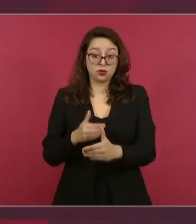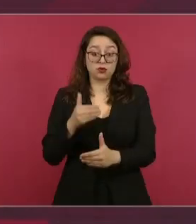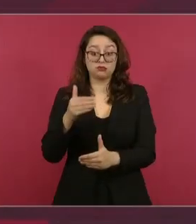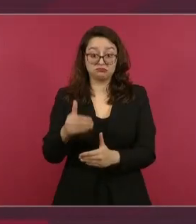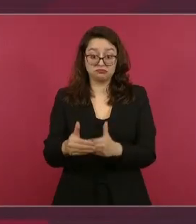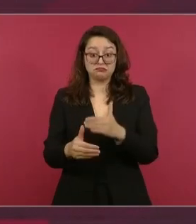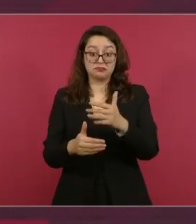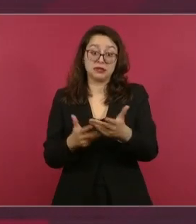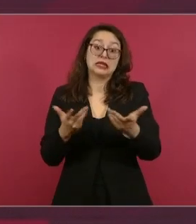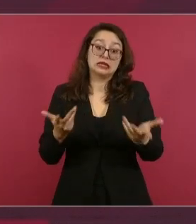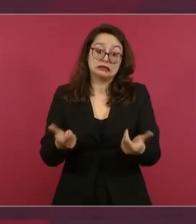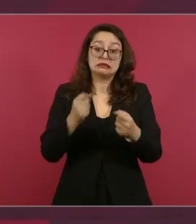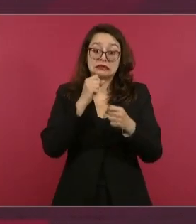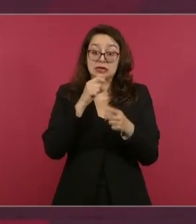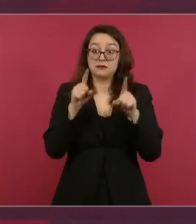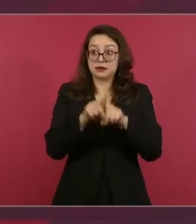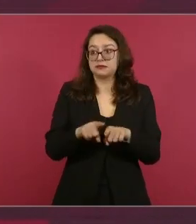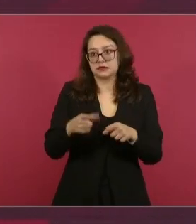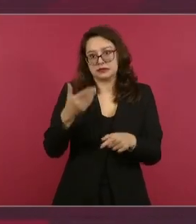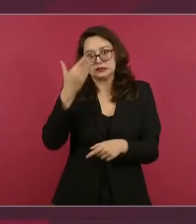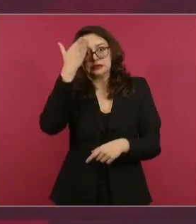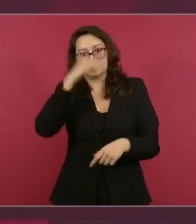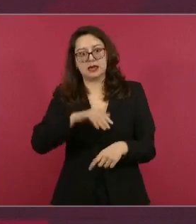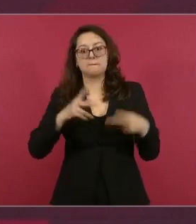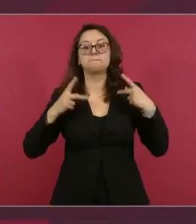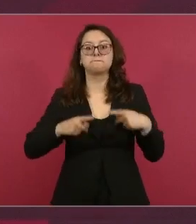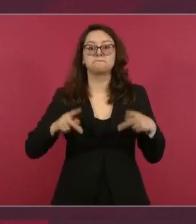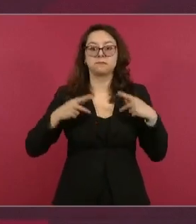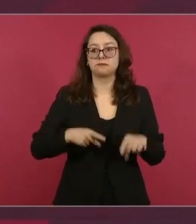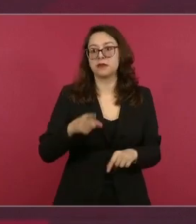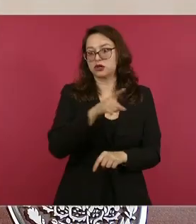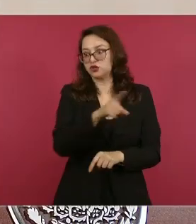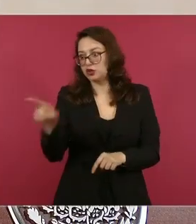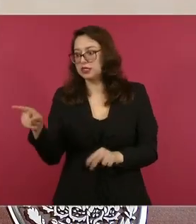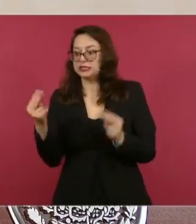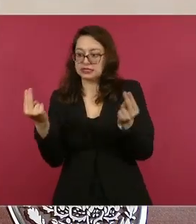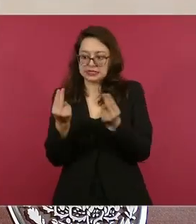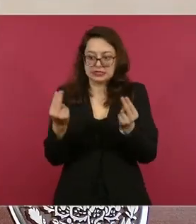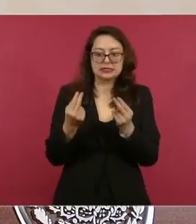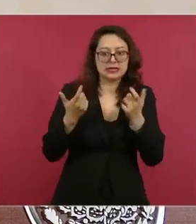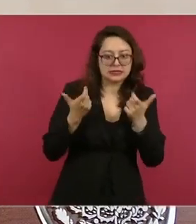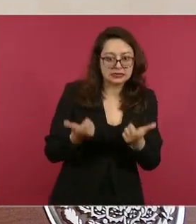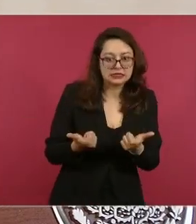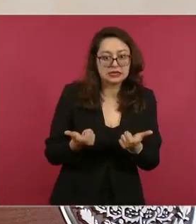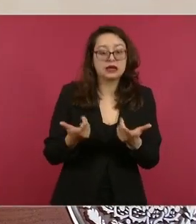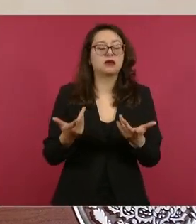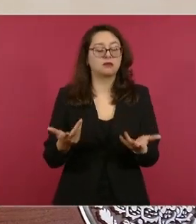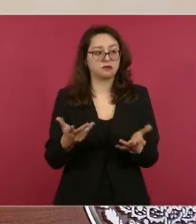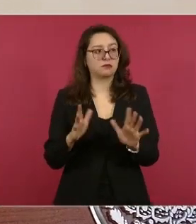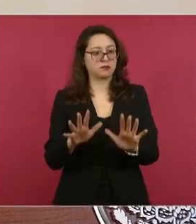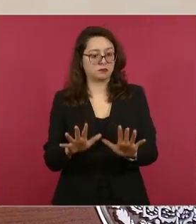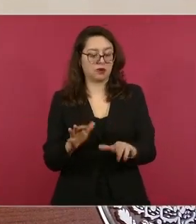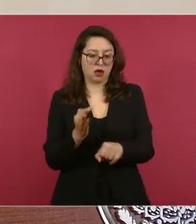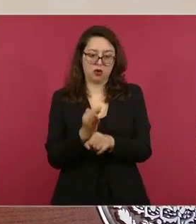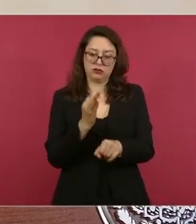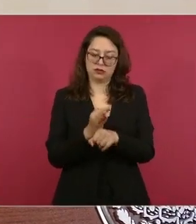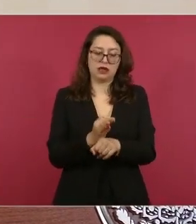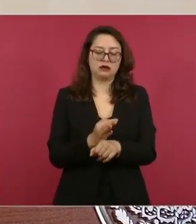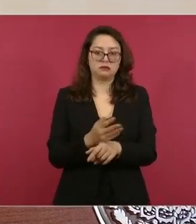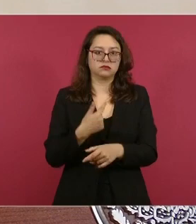consumo, o sea, que se tengan los alimentos básicos,